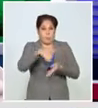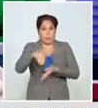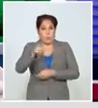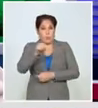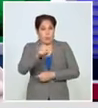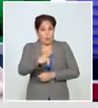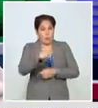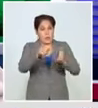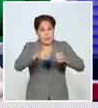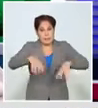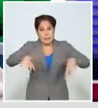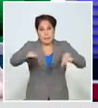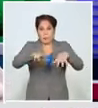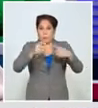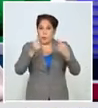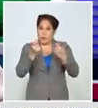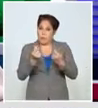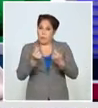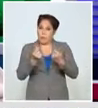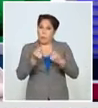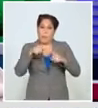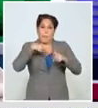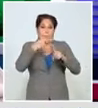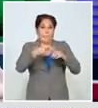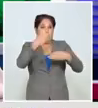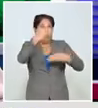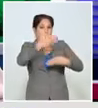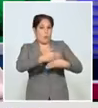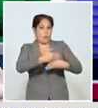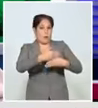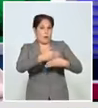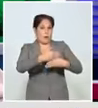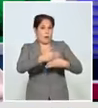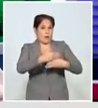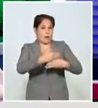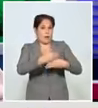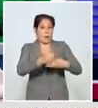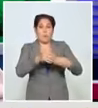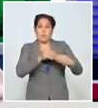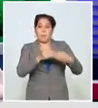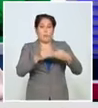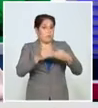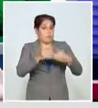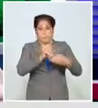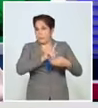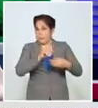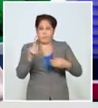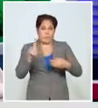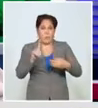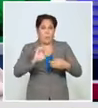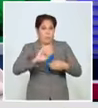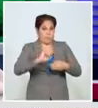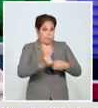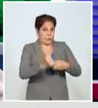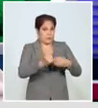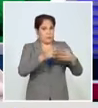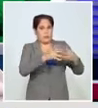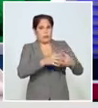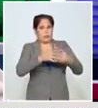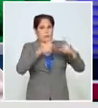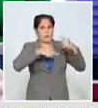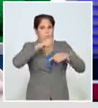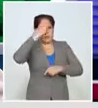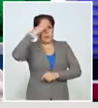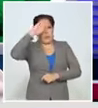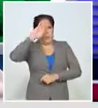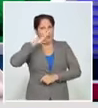la situación económica y el bloqueo, que no afloja en ningún momento, para nada, pues indiscutiblemente